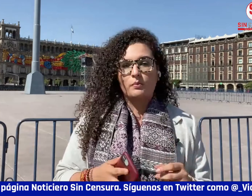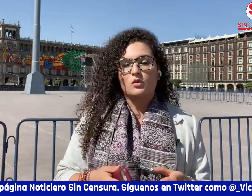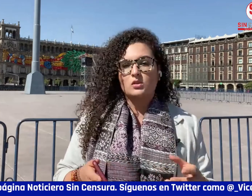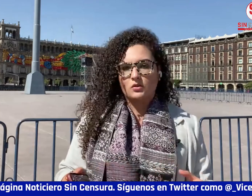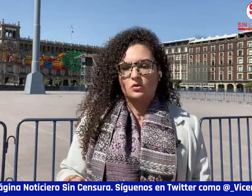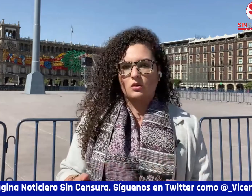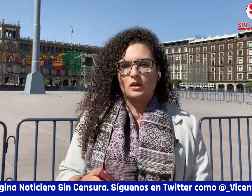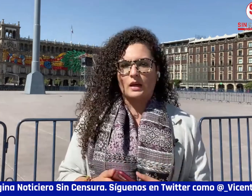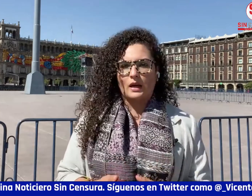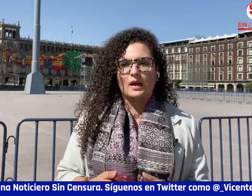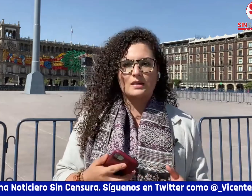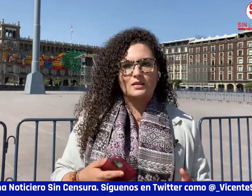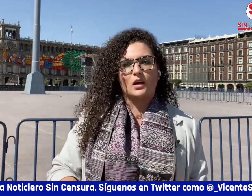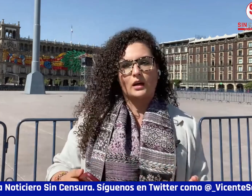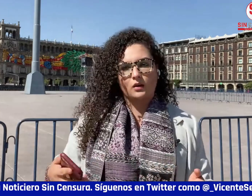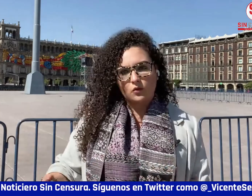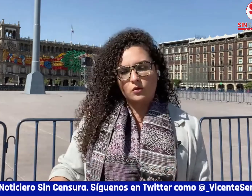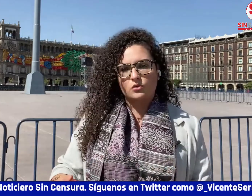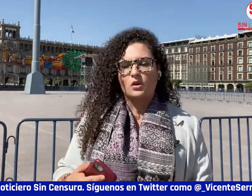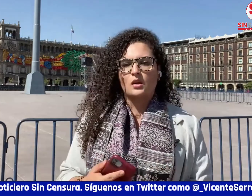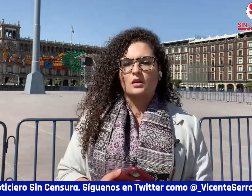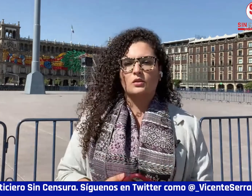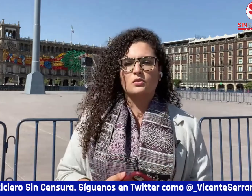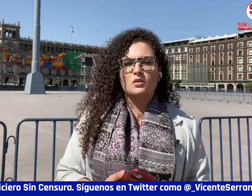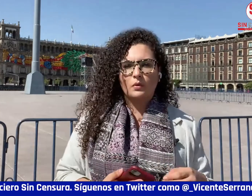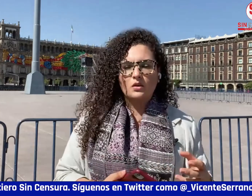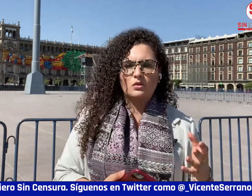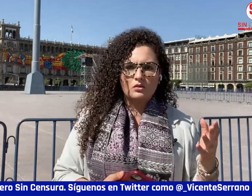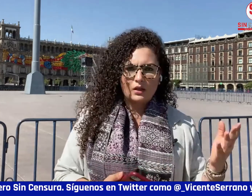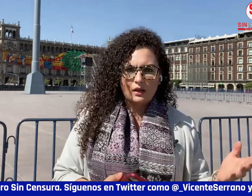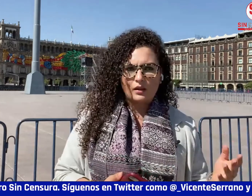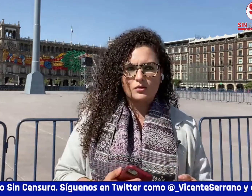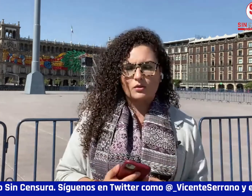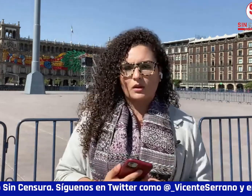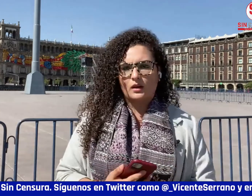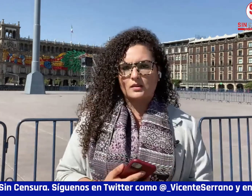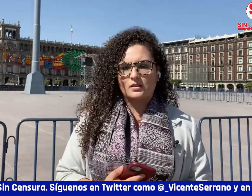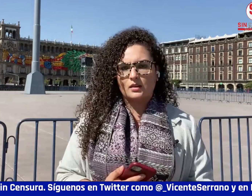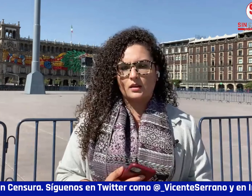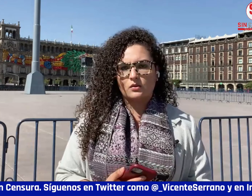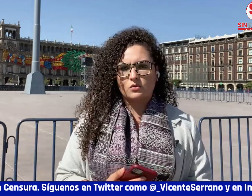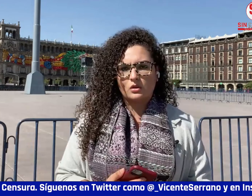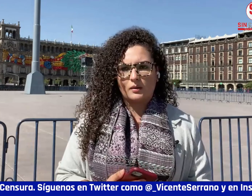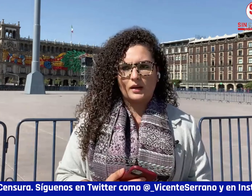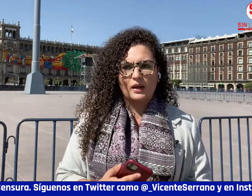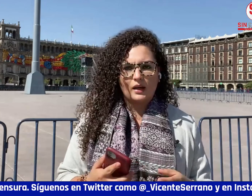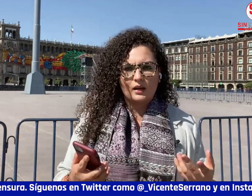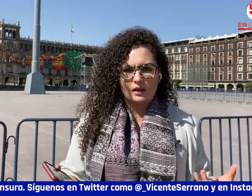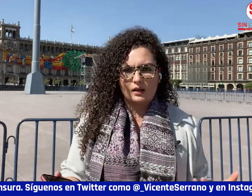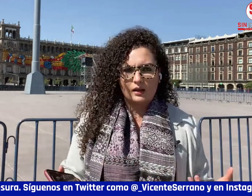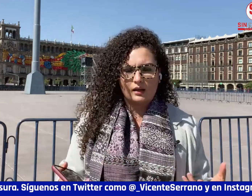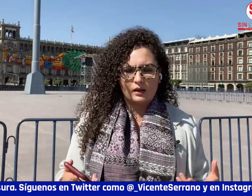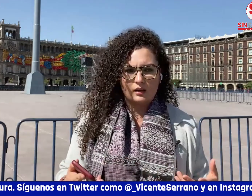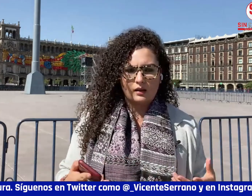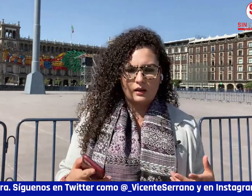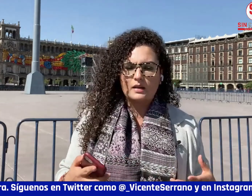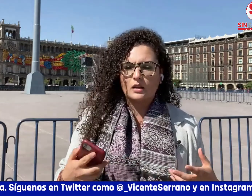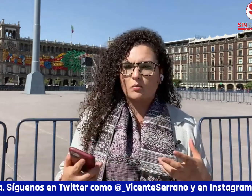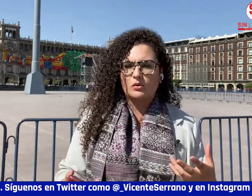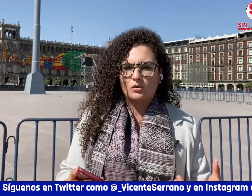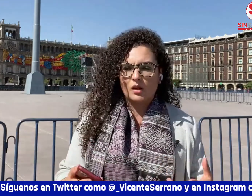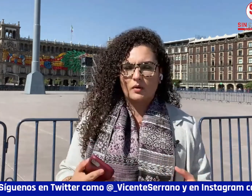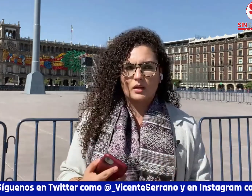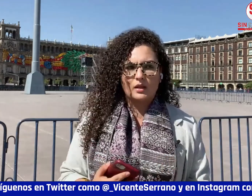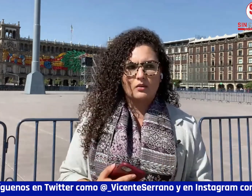hablando de un proceso que está en curso. Entonces, por eso yo le agradezco a César que nos abriera